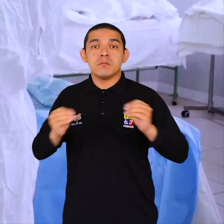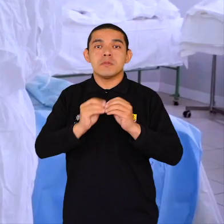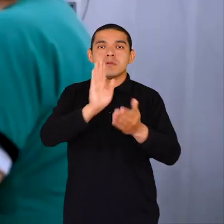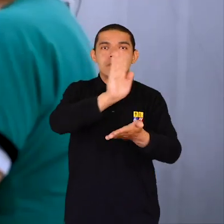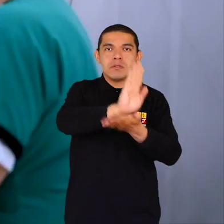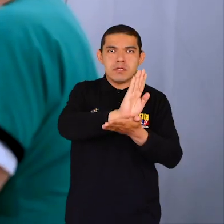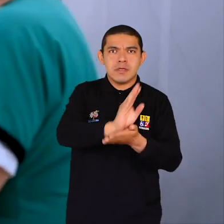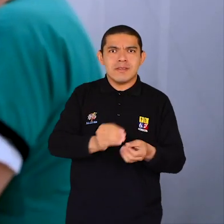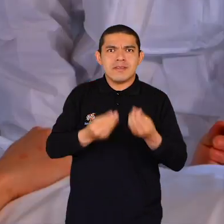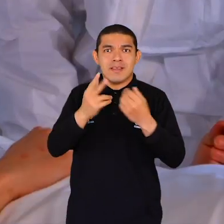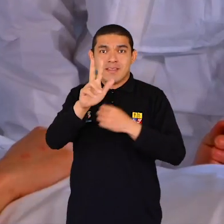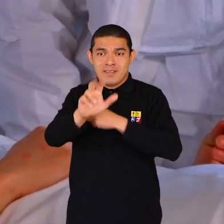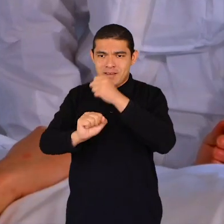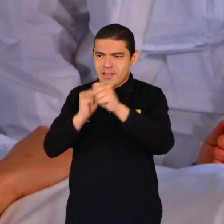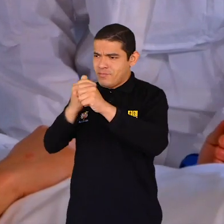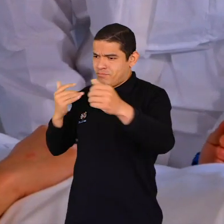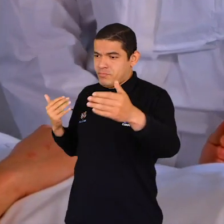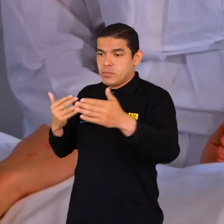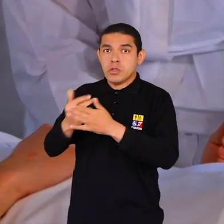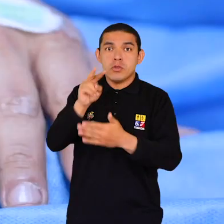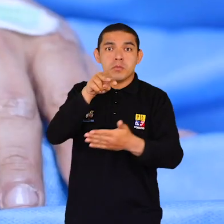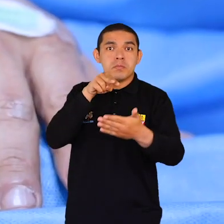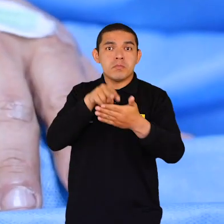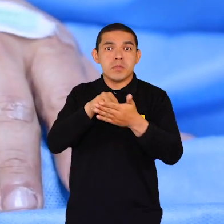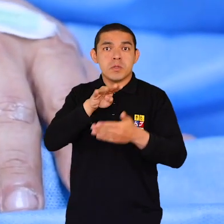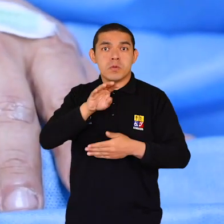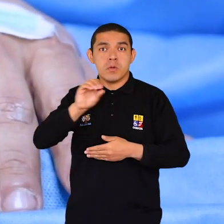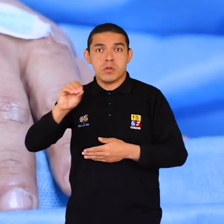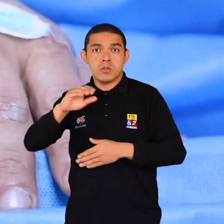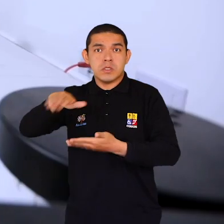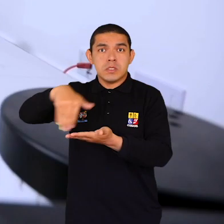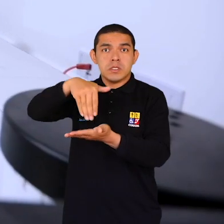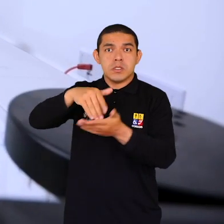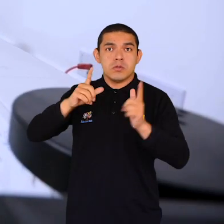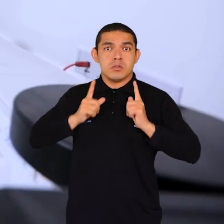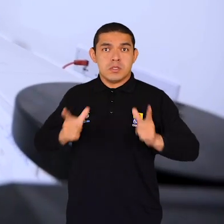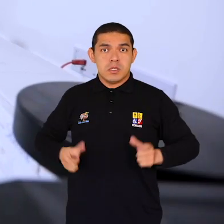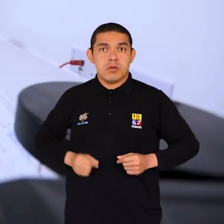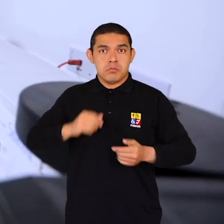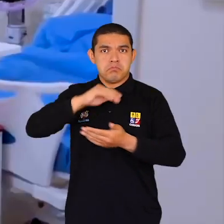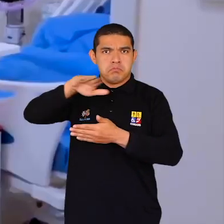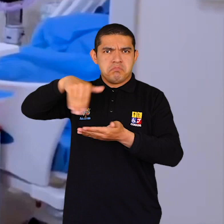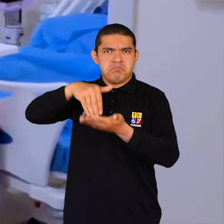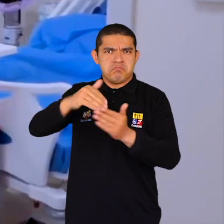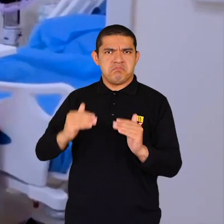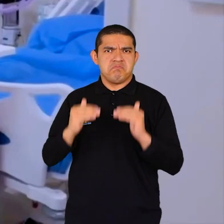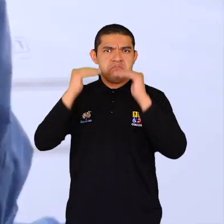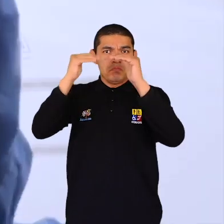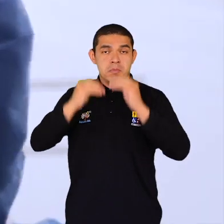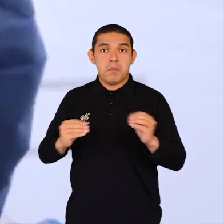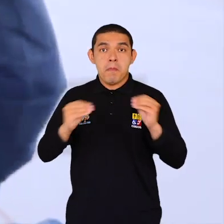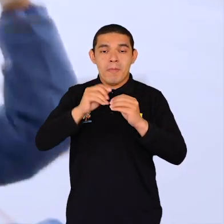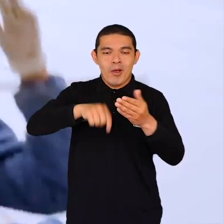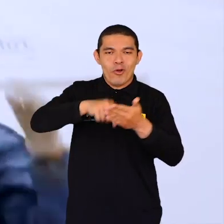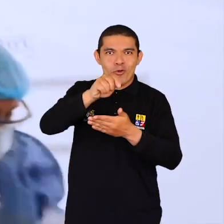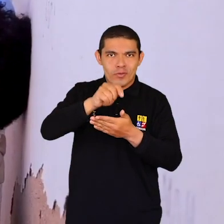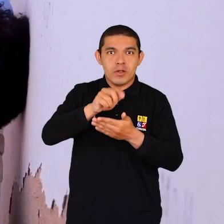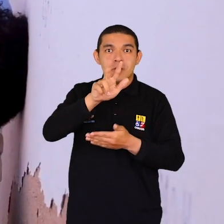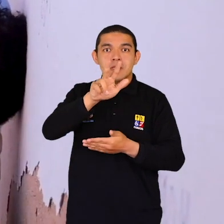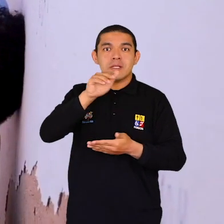han abierto en 3 años 2.400 centros de salud de primer nivel y en esta época se han